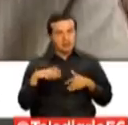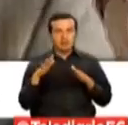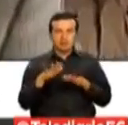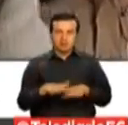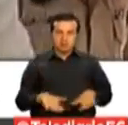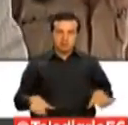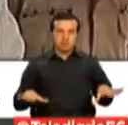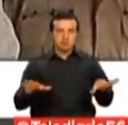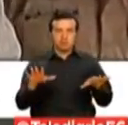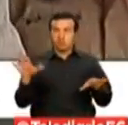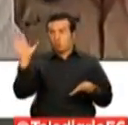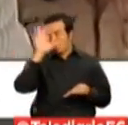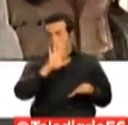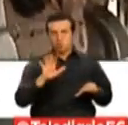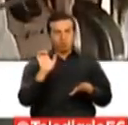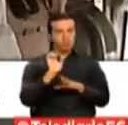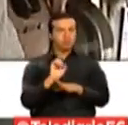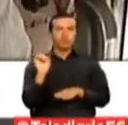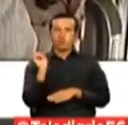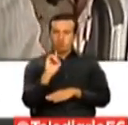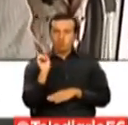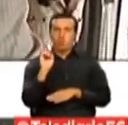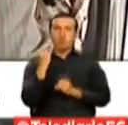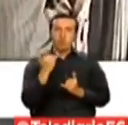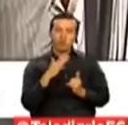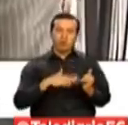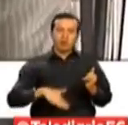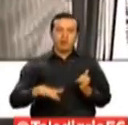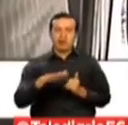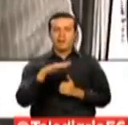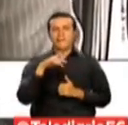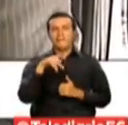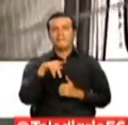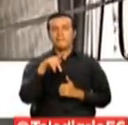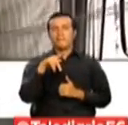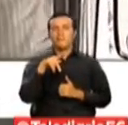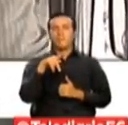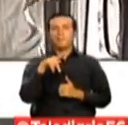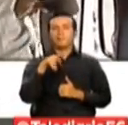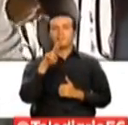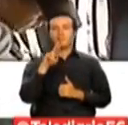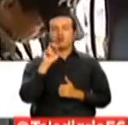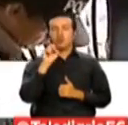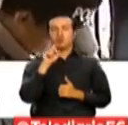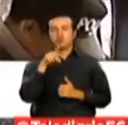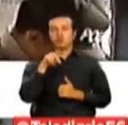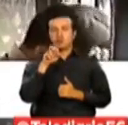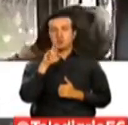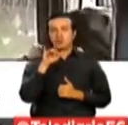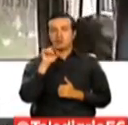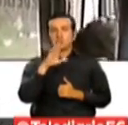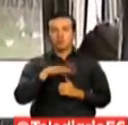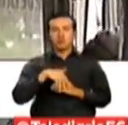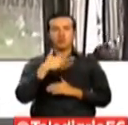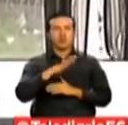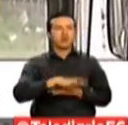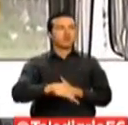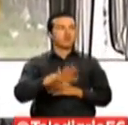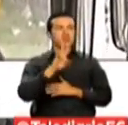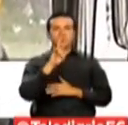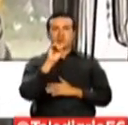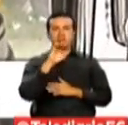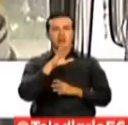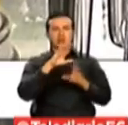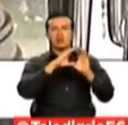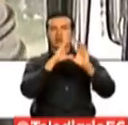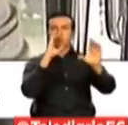solamente acá. Esto no es a nivel nacional, esto es en el sector de la avenida Casuarina hacia adentro, donde es otro Guayaquil prácticamente. Hay 20